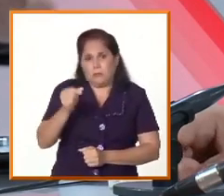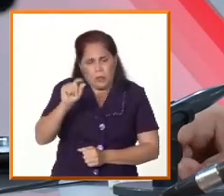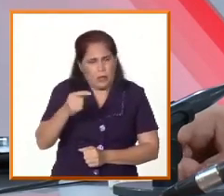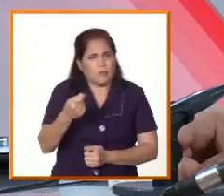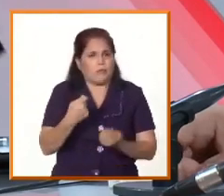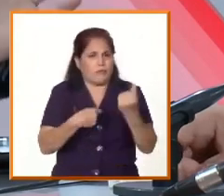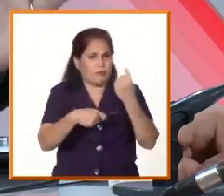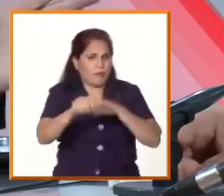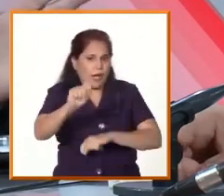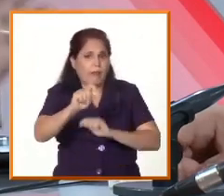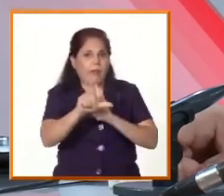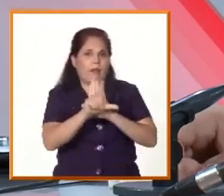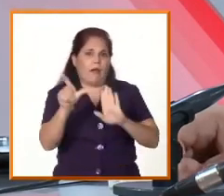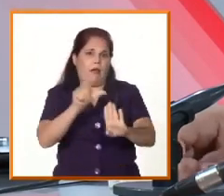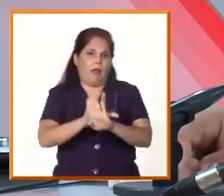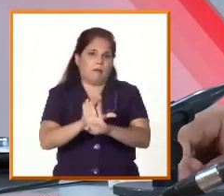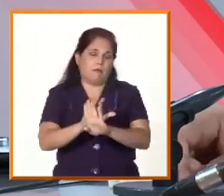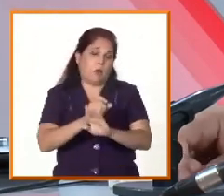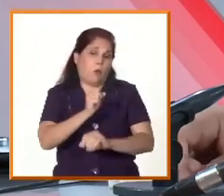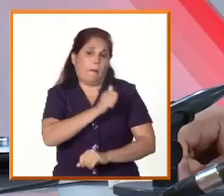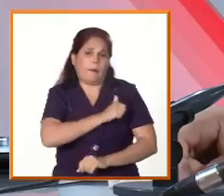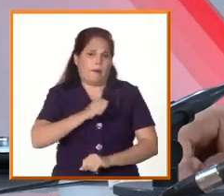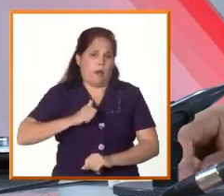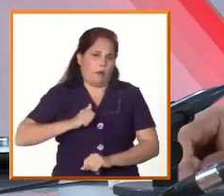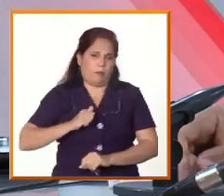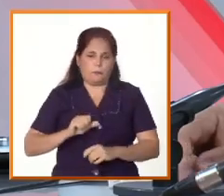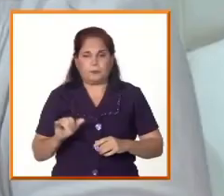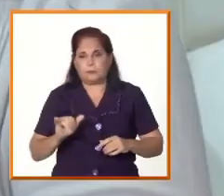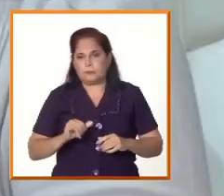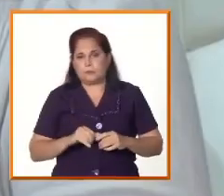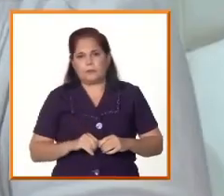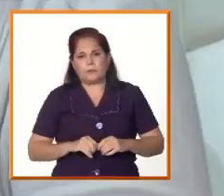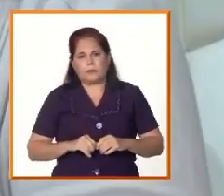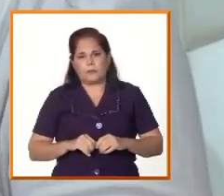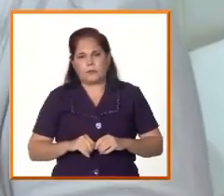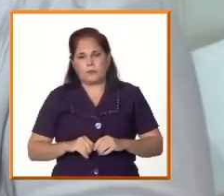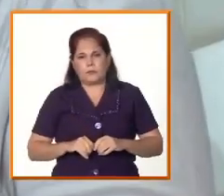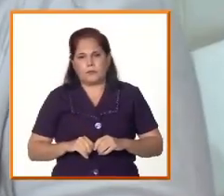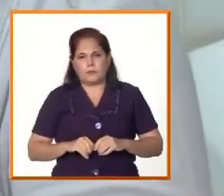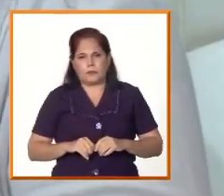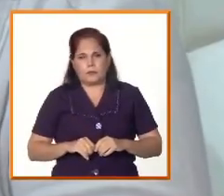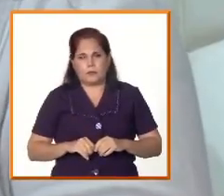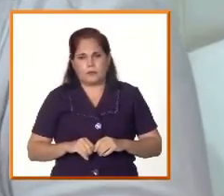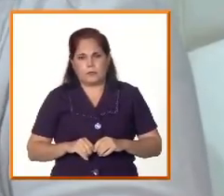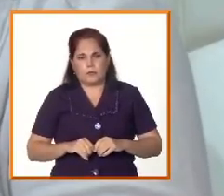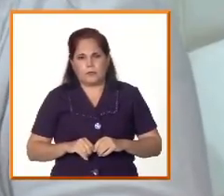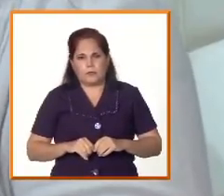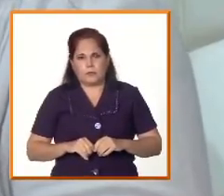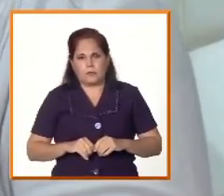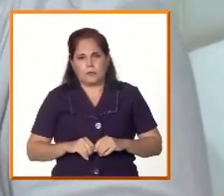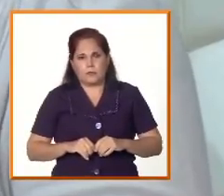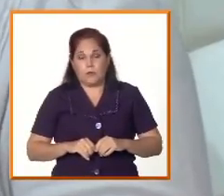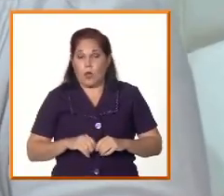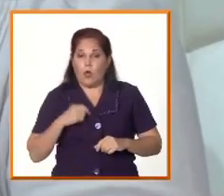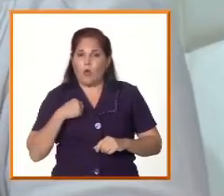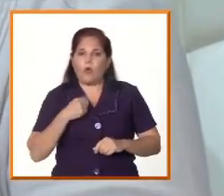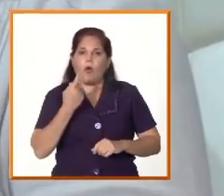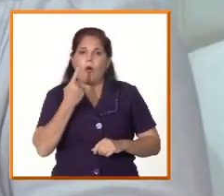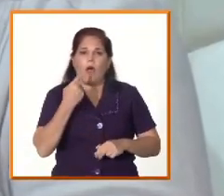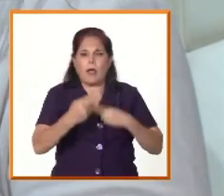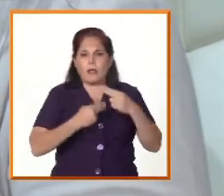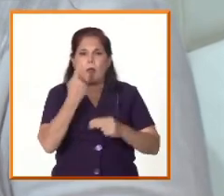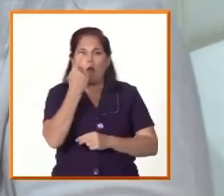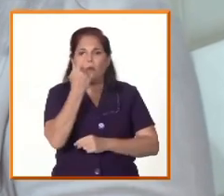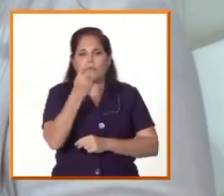venden en el mercado privado También tenemos los También tenemos definido los surtidos nosotros diseñamos doce surtidos de